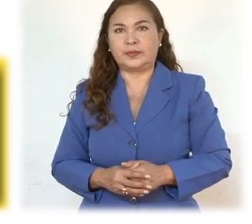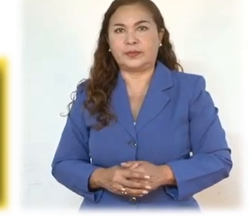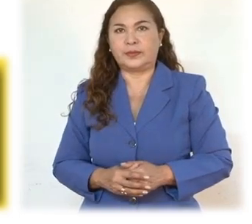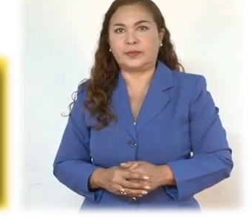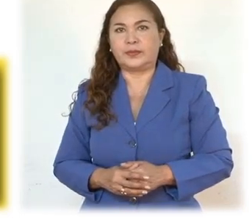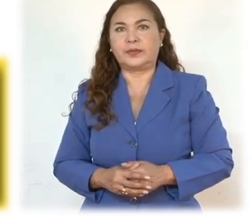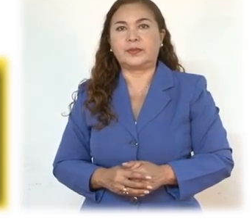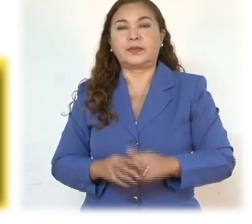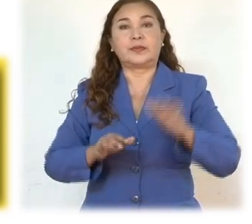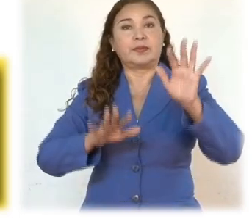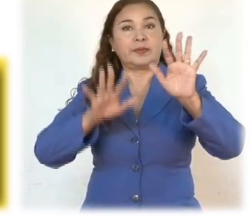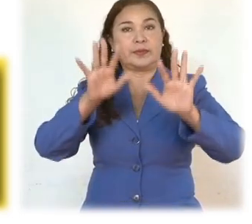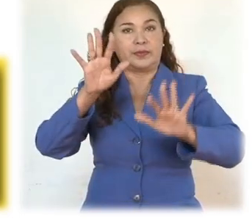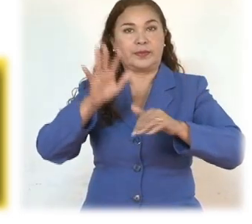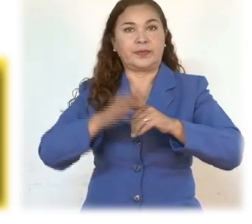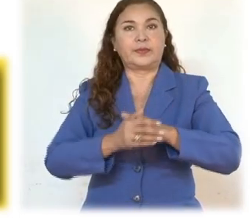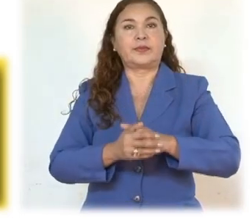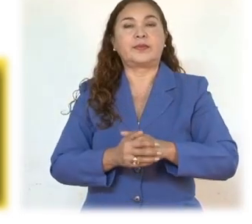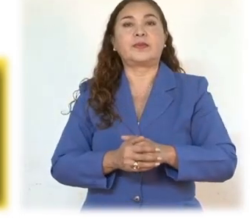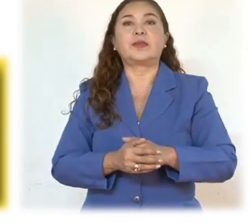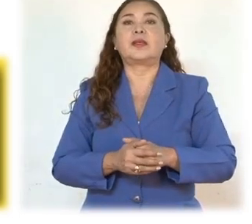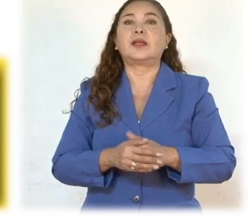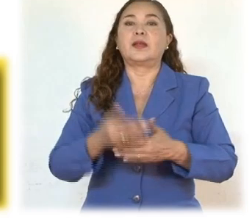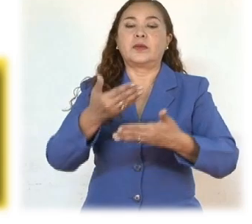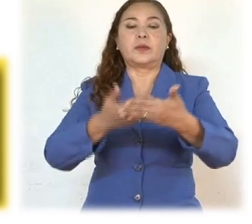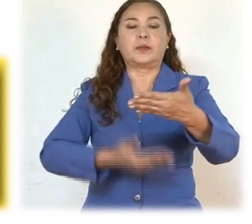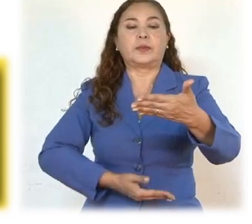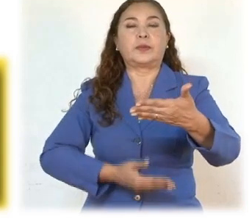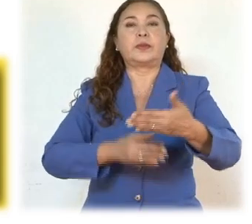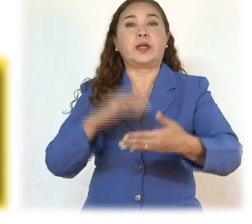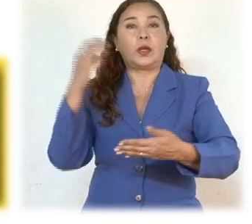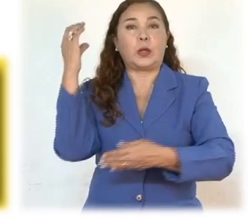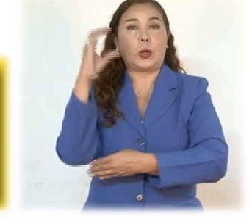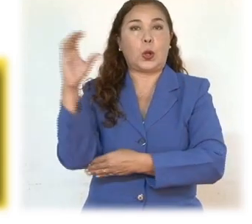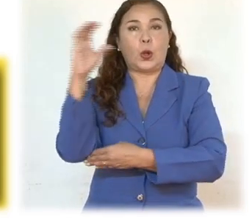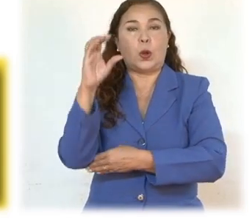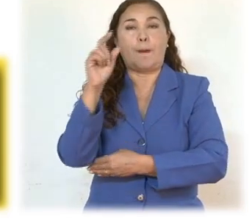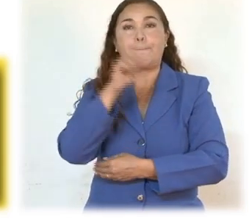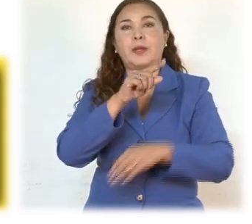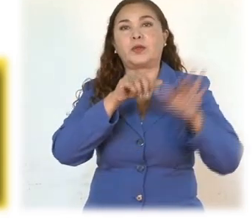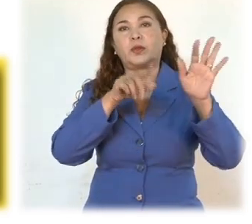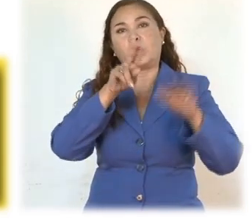2021 día 15 manifiesto de Cartagena